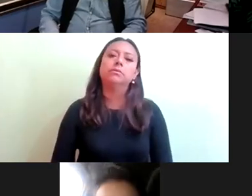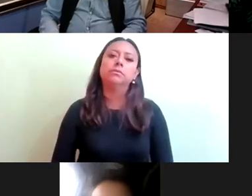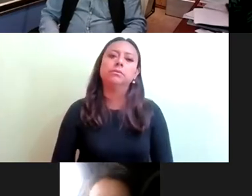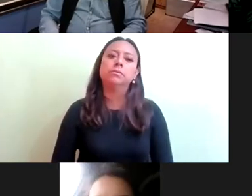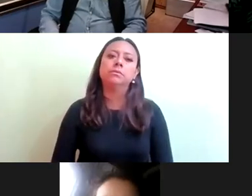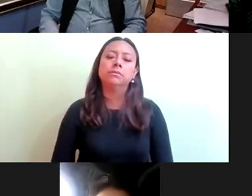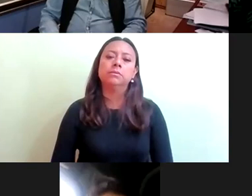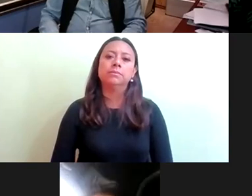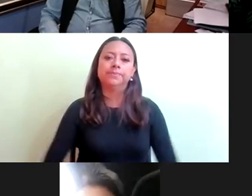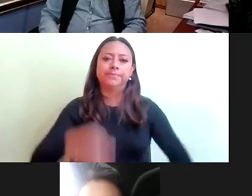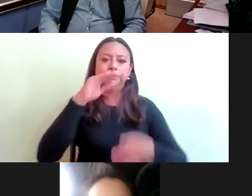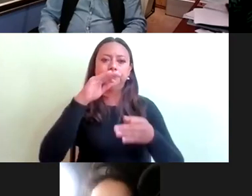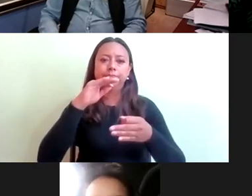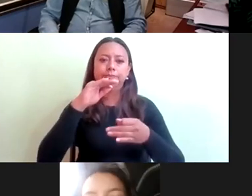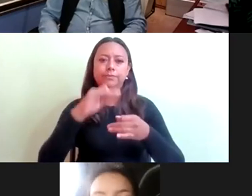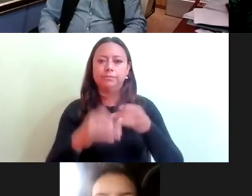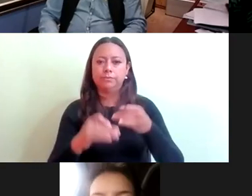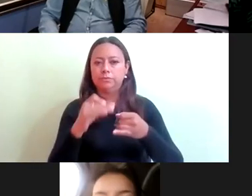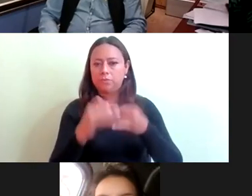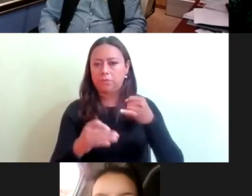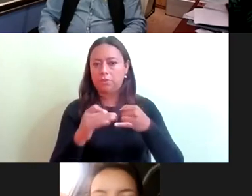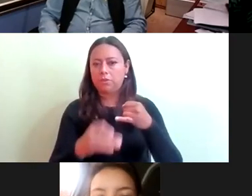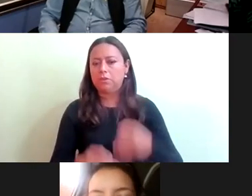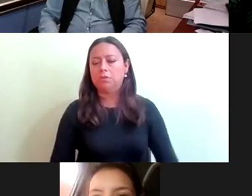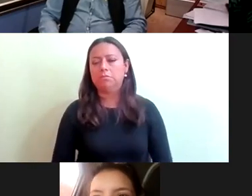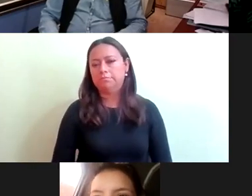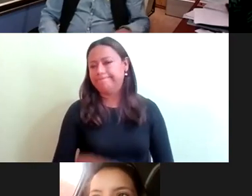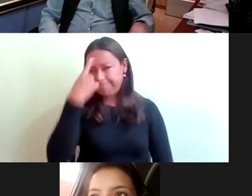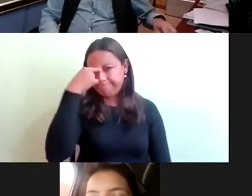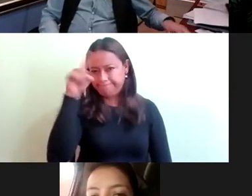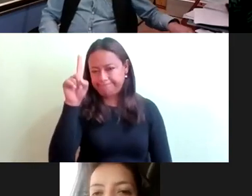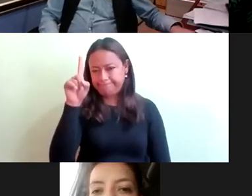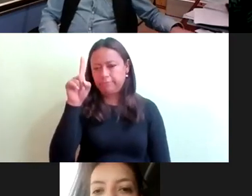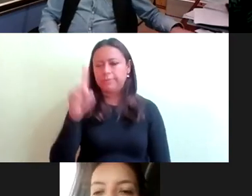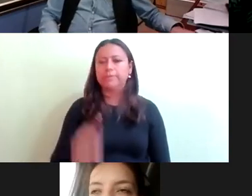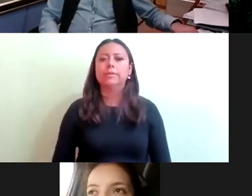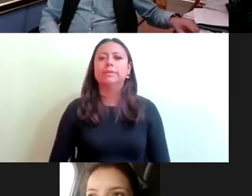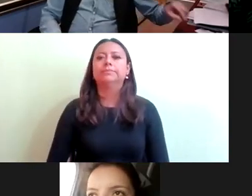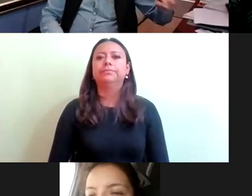Y la última, muy sencilla. La vez pasada que